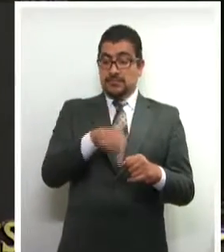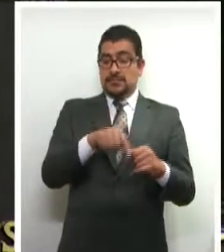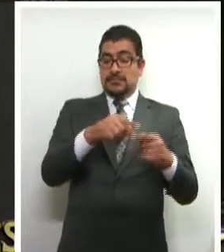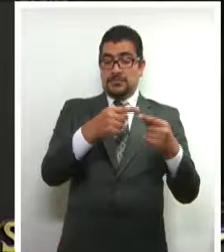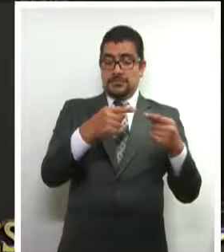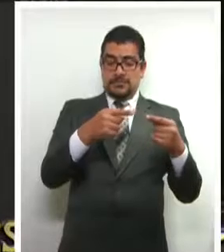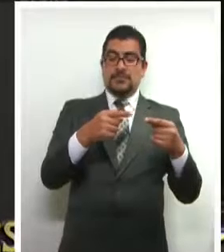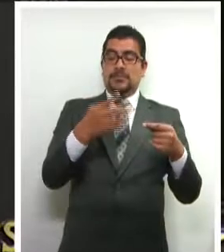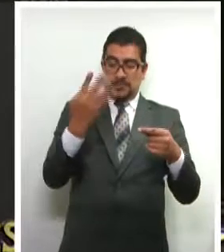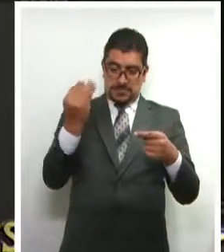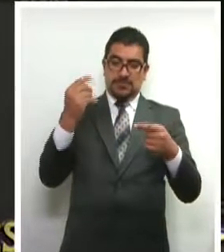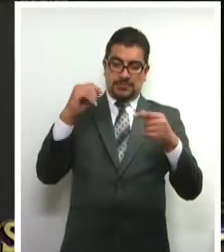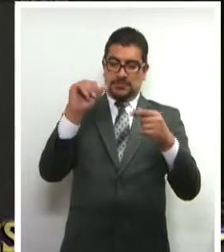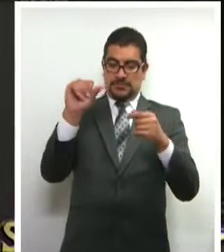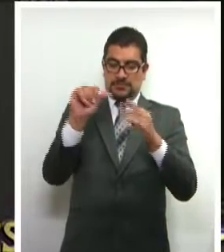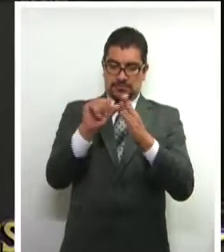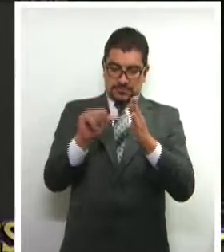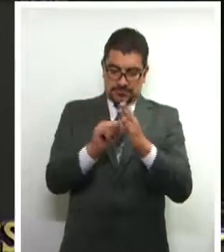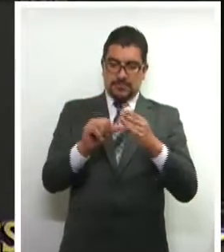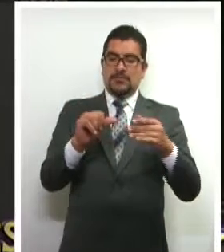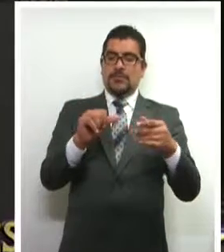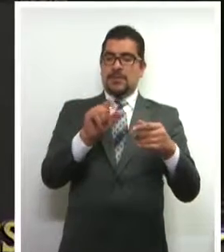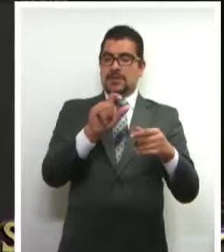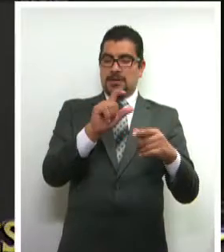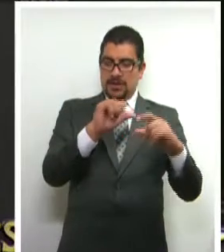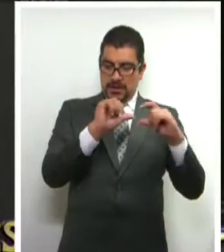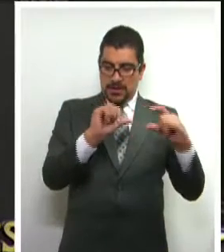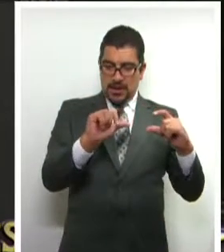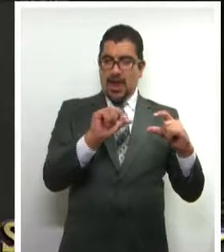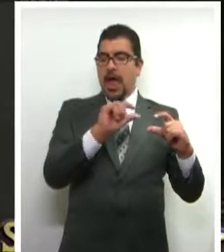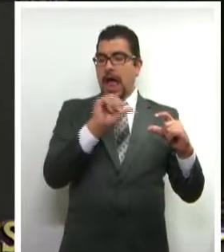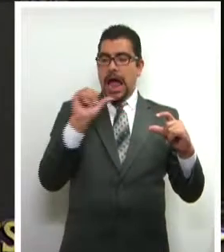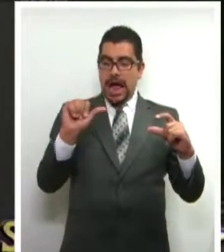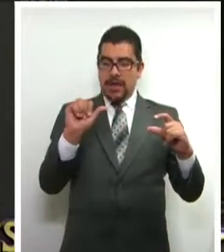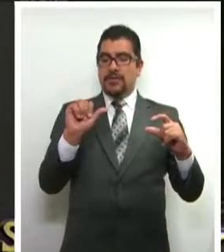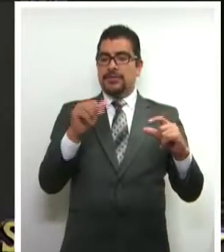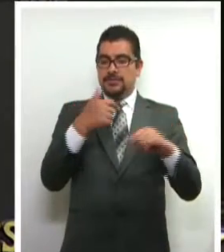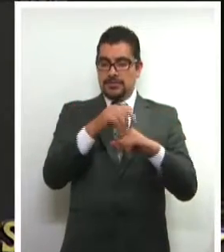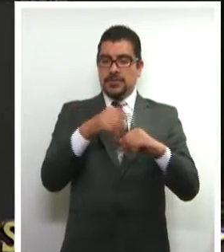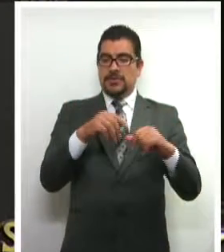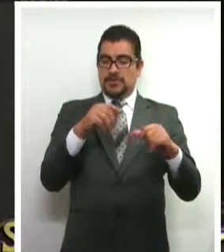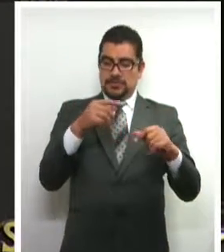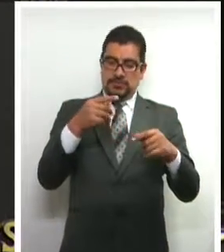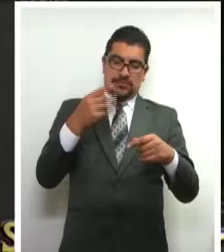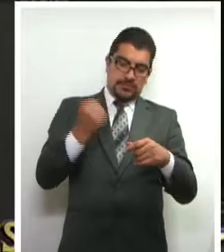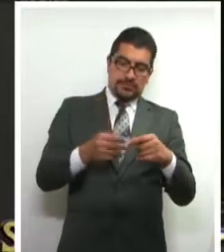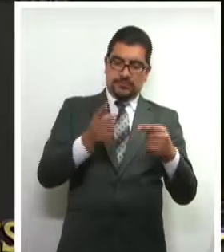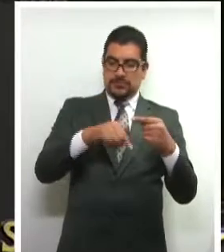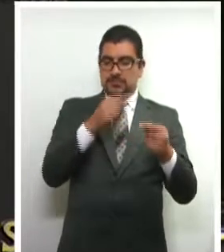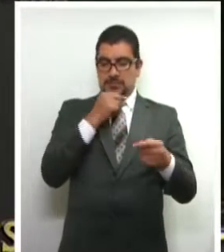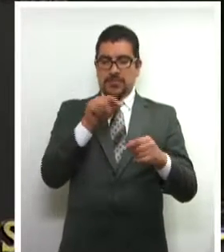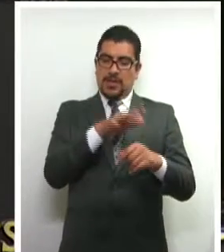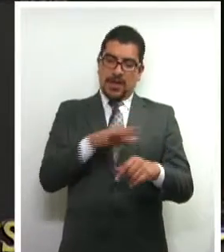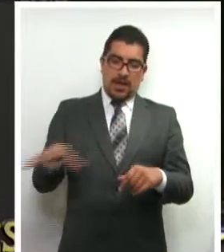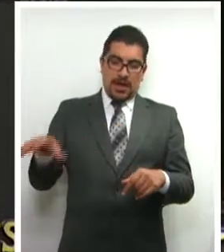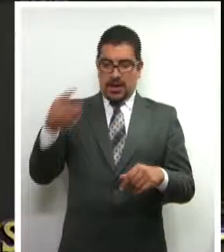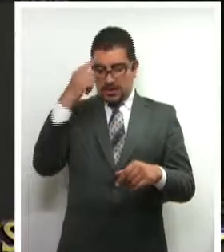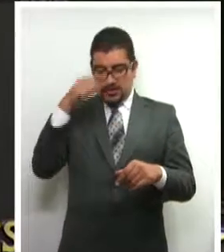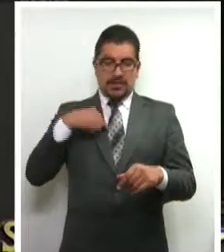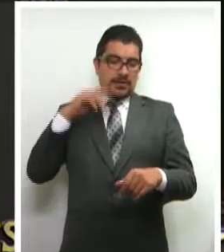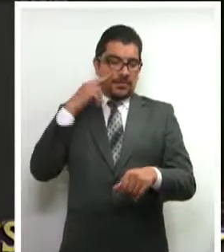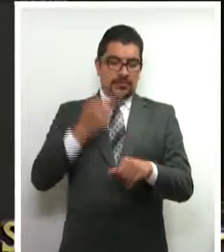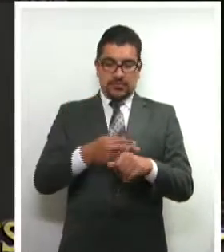artículo 59, apartado A, numeral 9, dirá lo siguiente: las alcaldías tendrán competencia dentro de